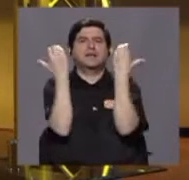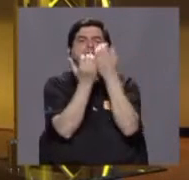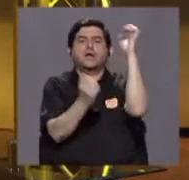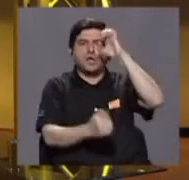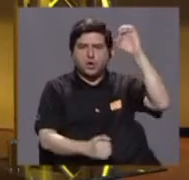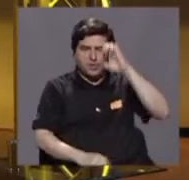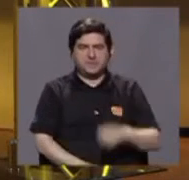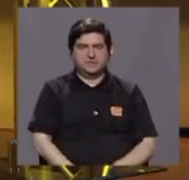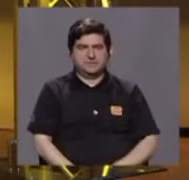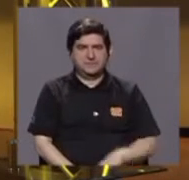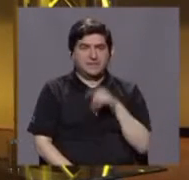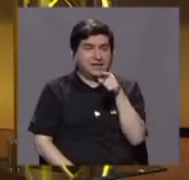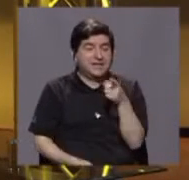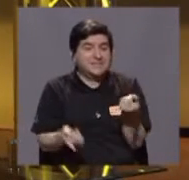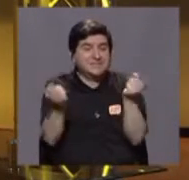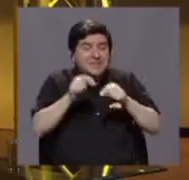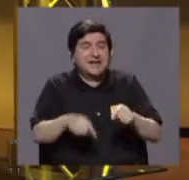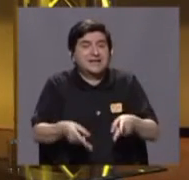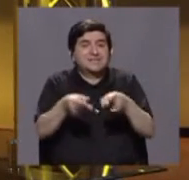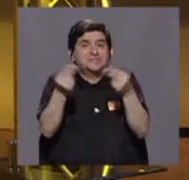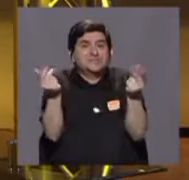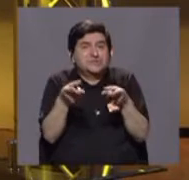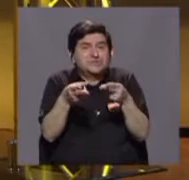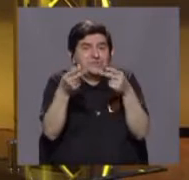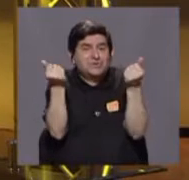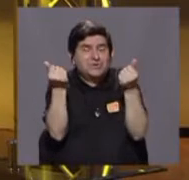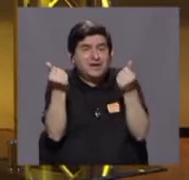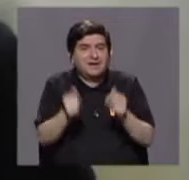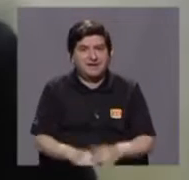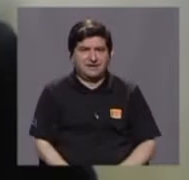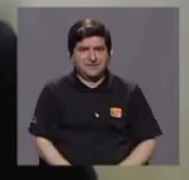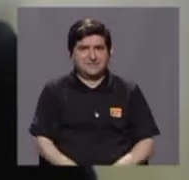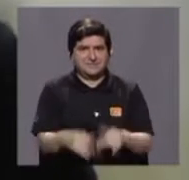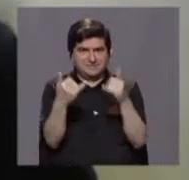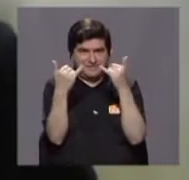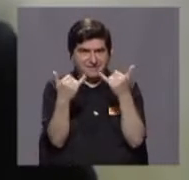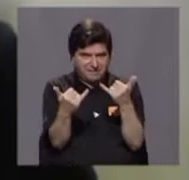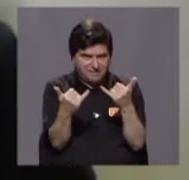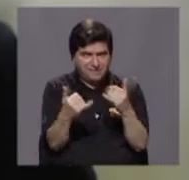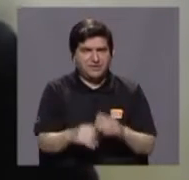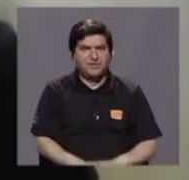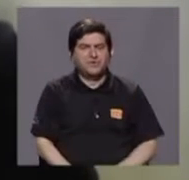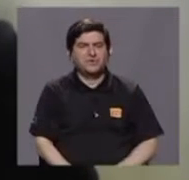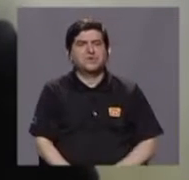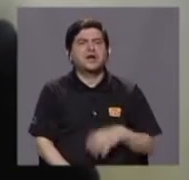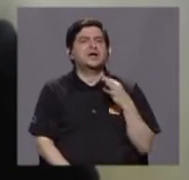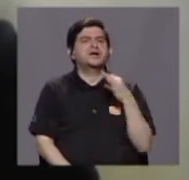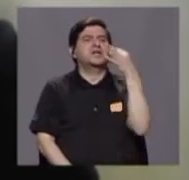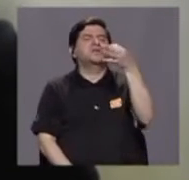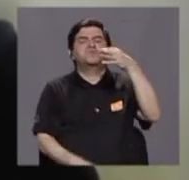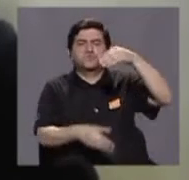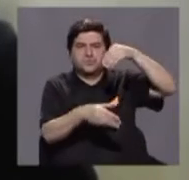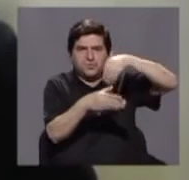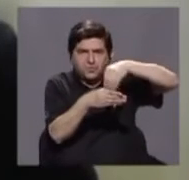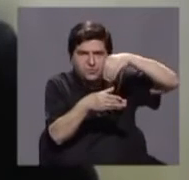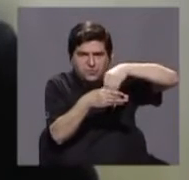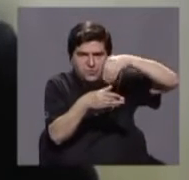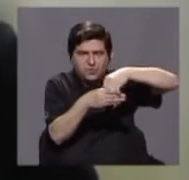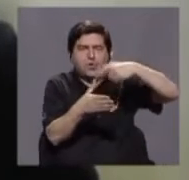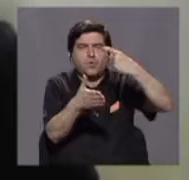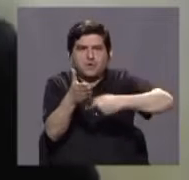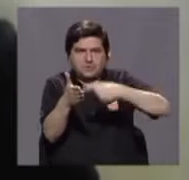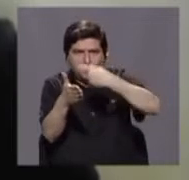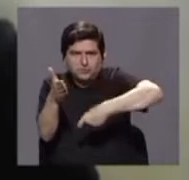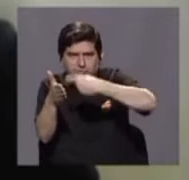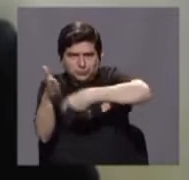de gasta ahora, le decían los estados, y ya ingresarás, ya crearás impuestos a